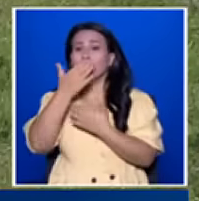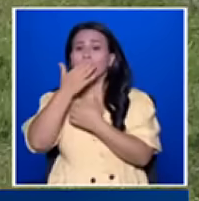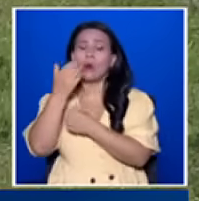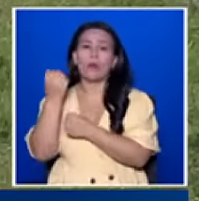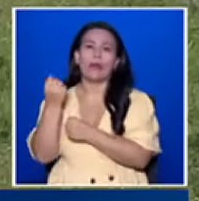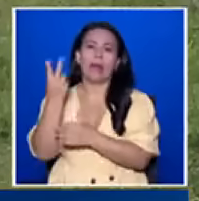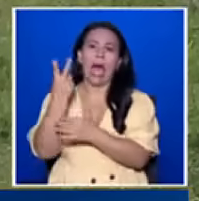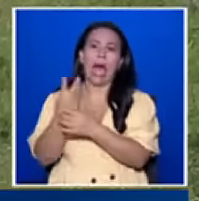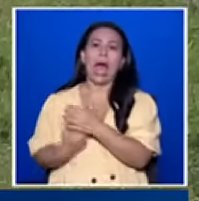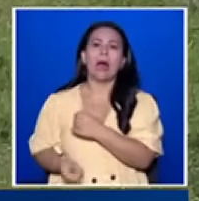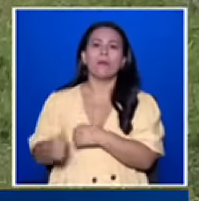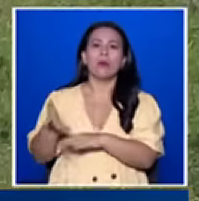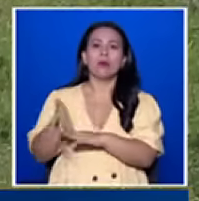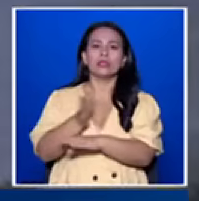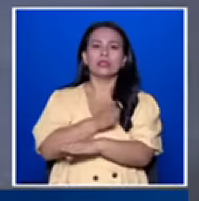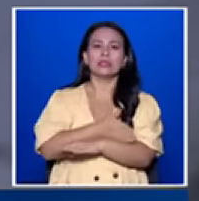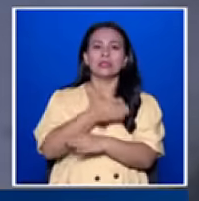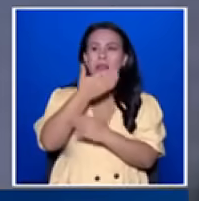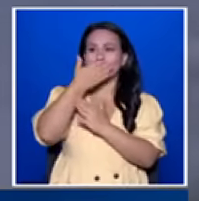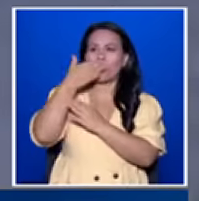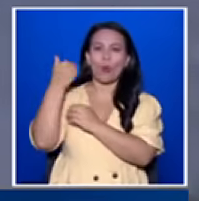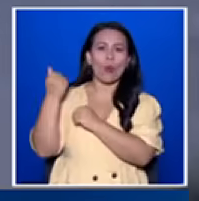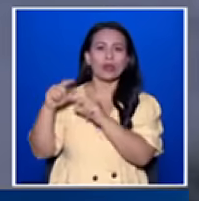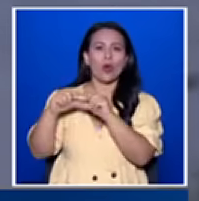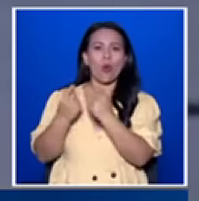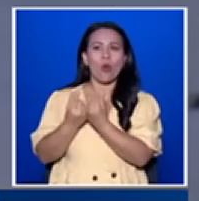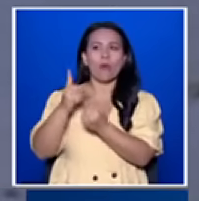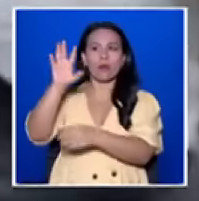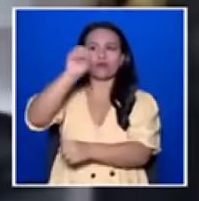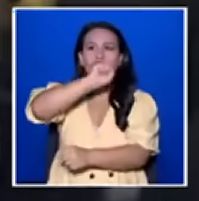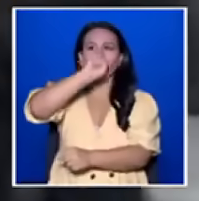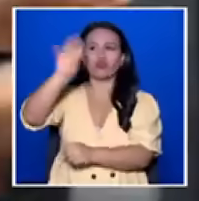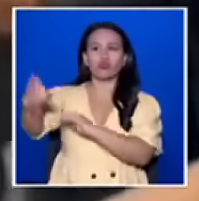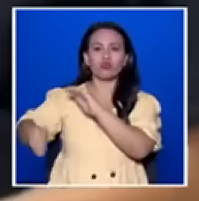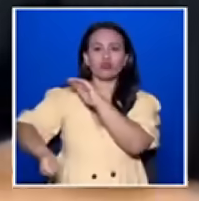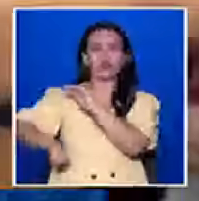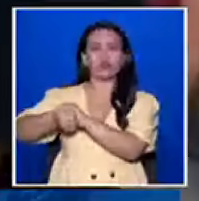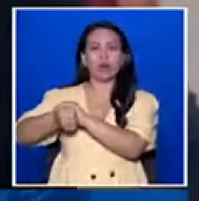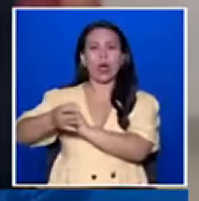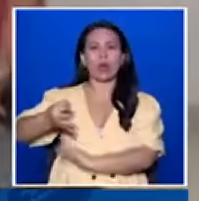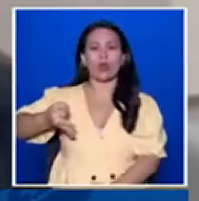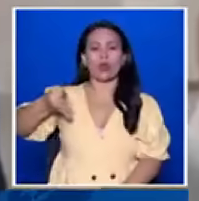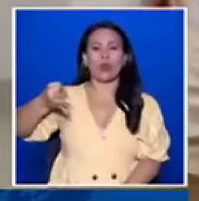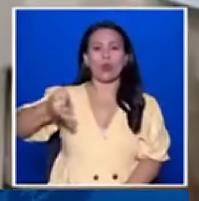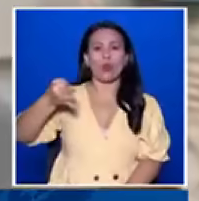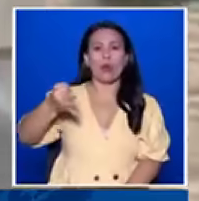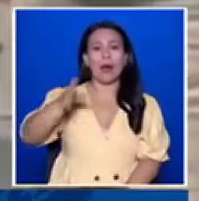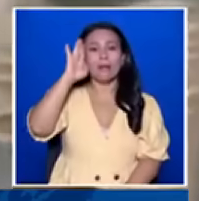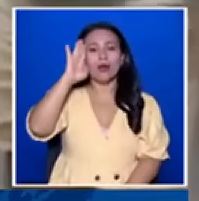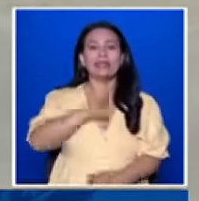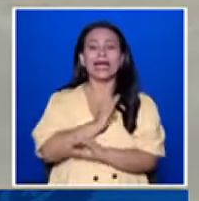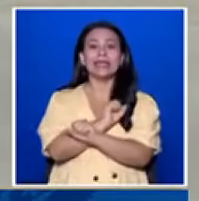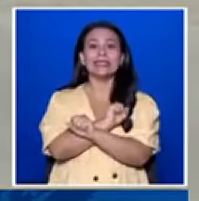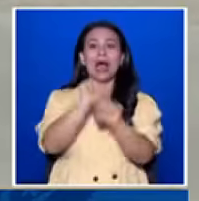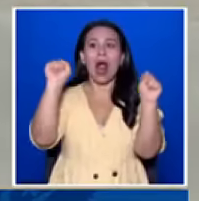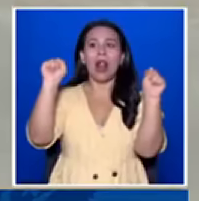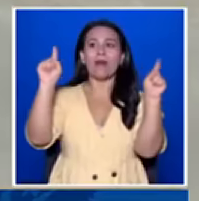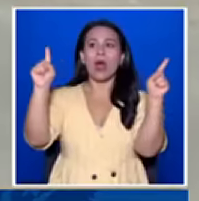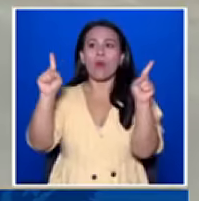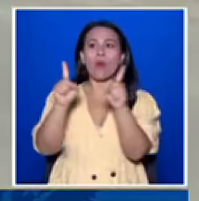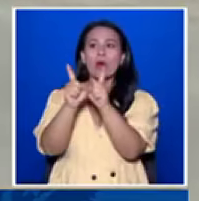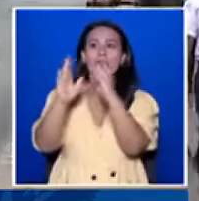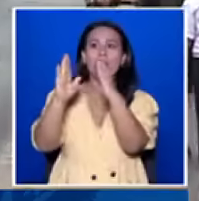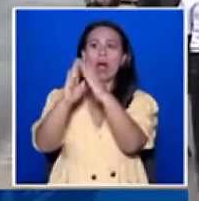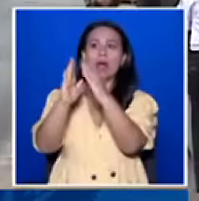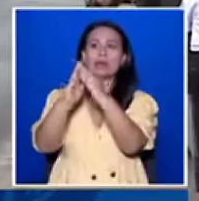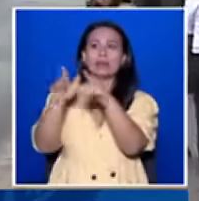embargo, ambos habían sido secuestrados por una banda. La tarde de ayer, la policía los encontró y rescató en un inmueble del